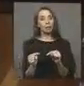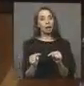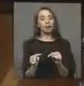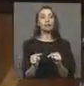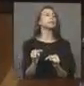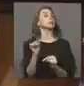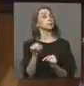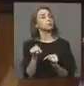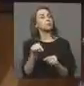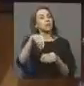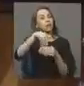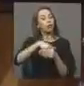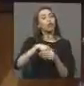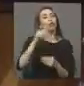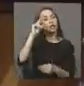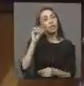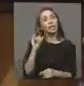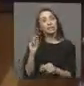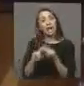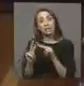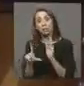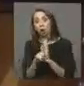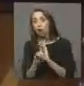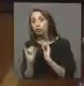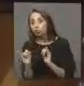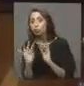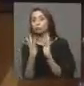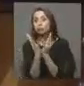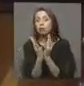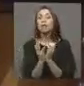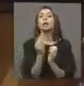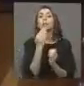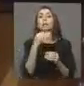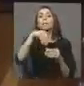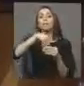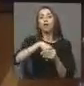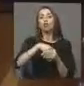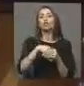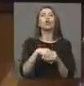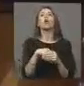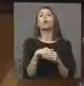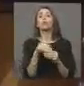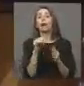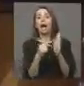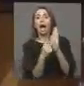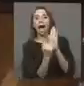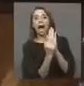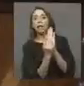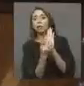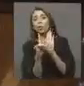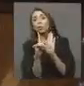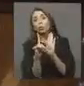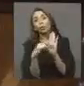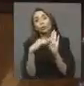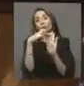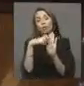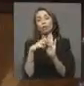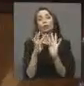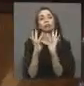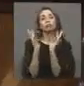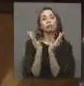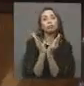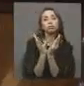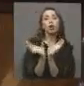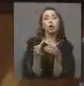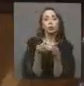votar la idea de legislar conjuntamente con el artículo único de la iniciativa, contando con la aprobación unánime de